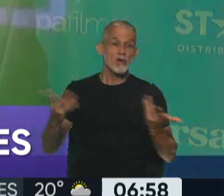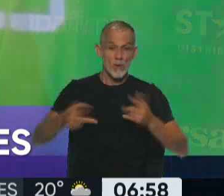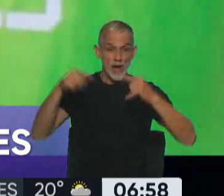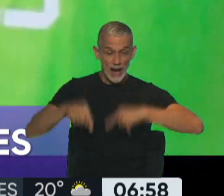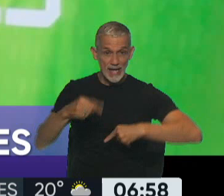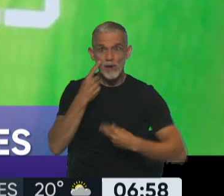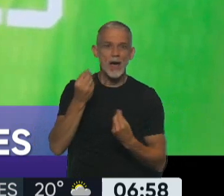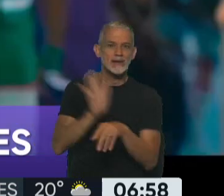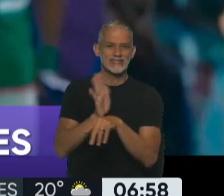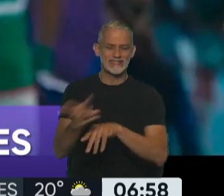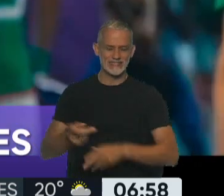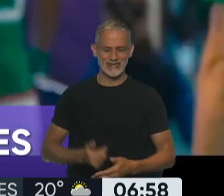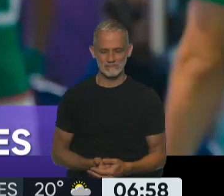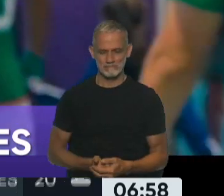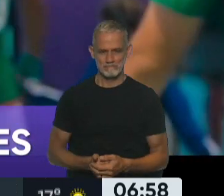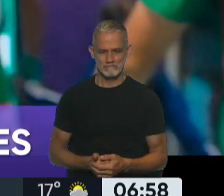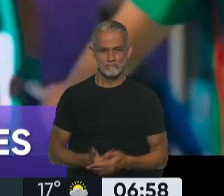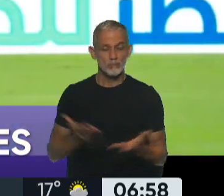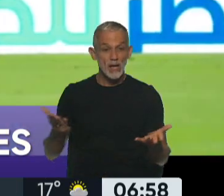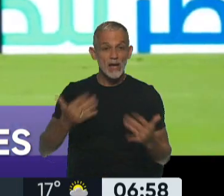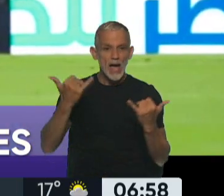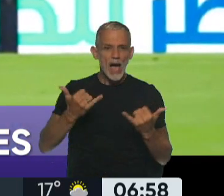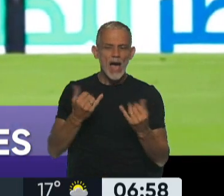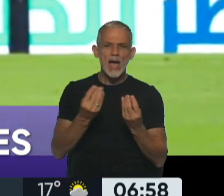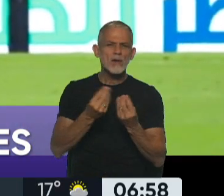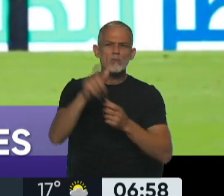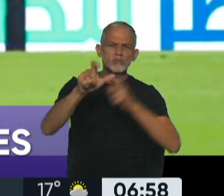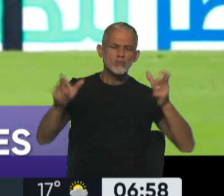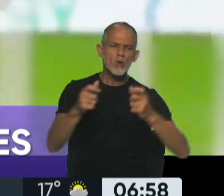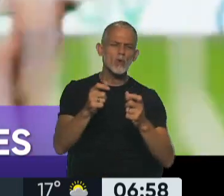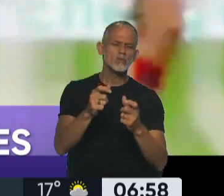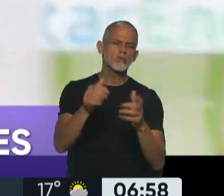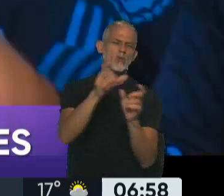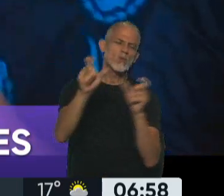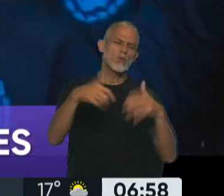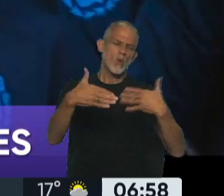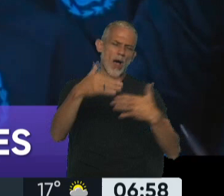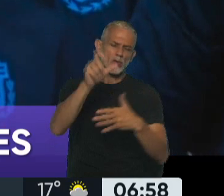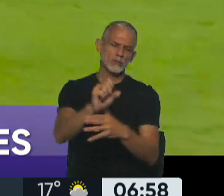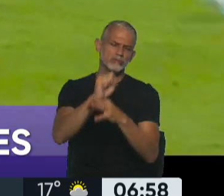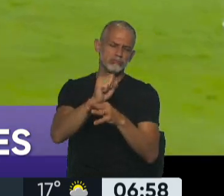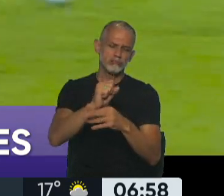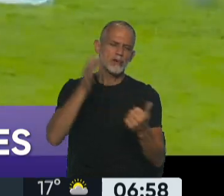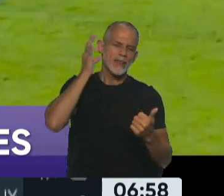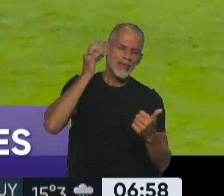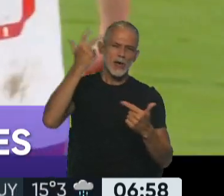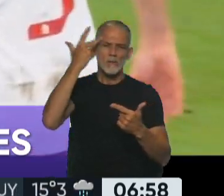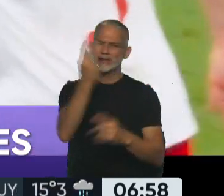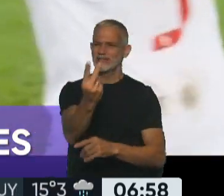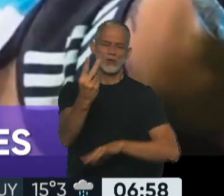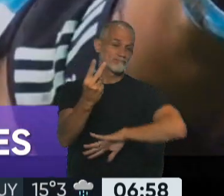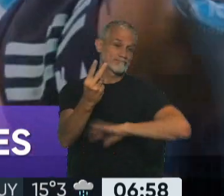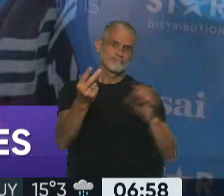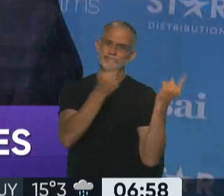a vivirlo acá, en el cine. Muchos, la verdad que hay muchísimos jugadores que han sido grandes, pero evidentemente Diego y Messi han marcado